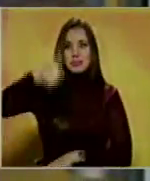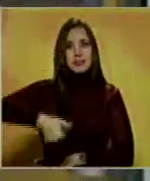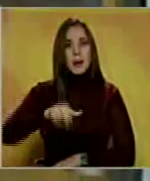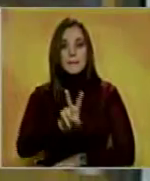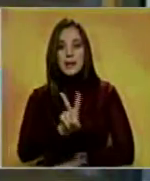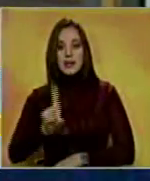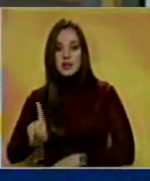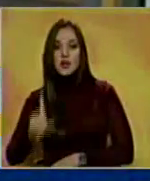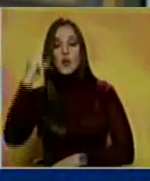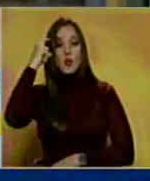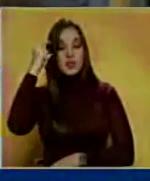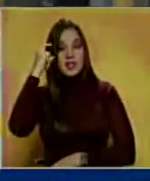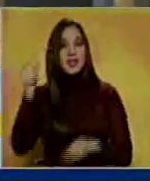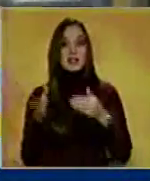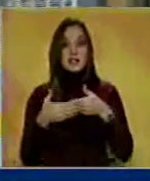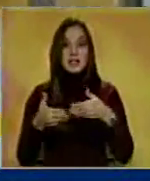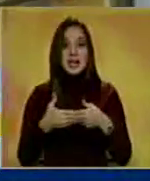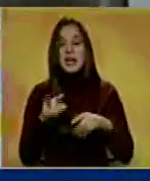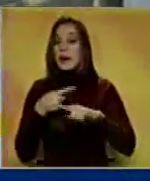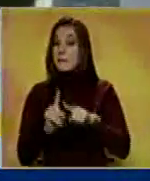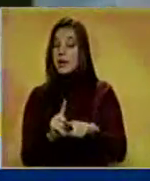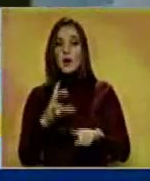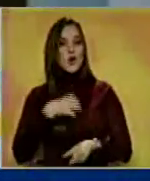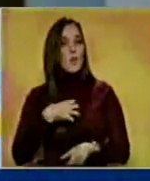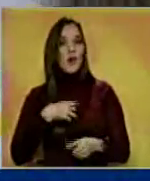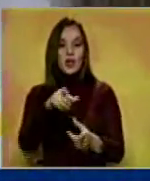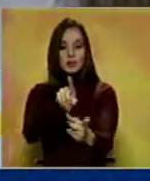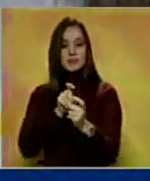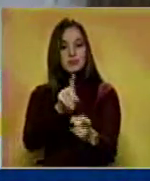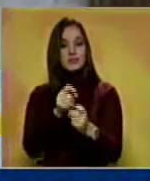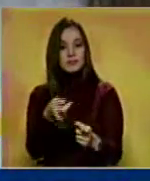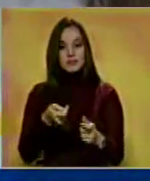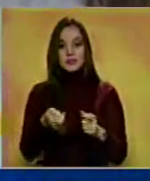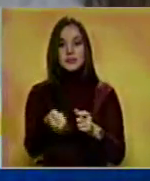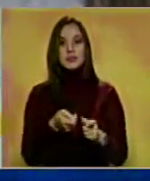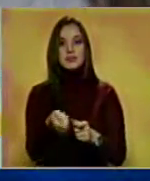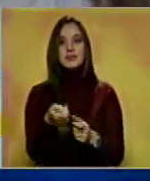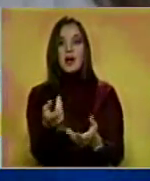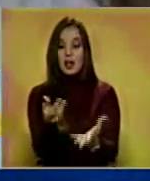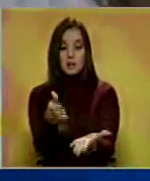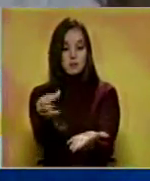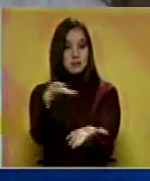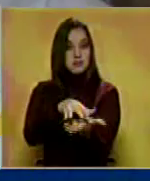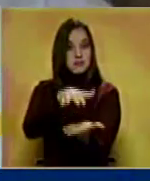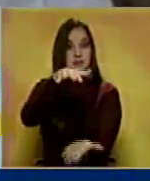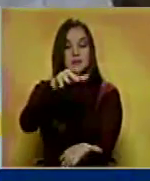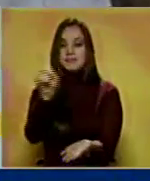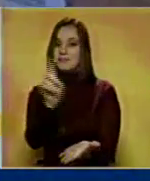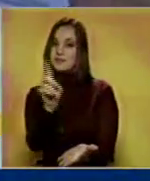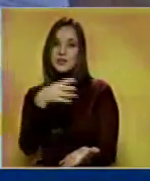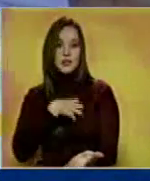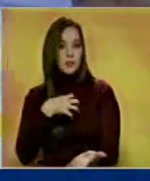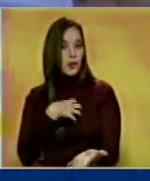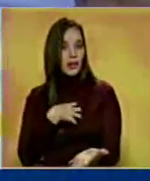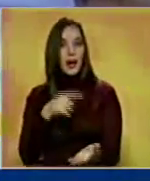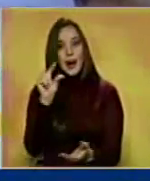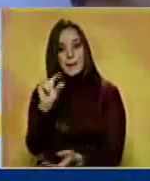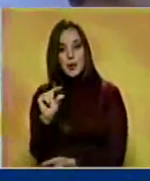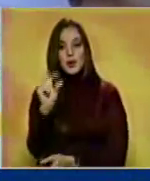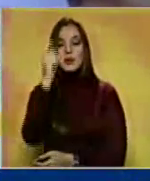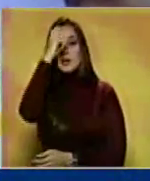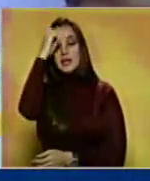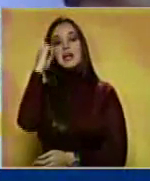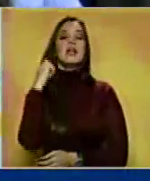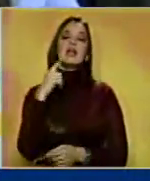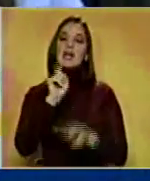continúan las restricciones de transacciones los pagos y transferencias bancarias aún no son posibles y aumentan los